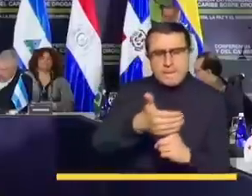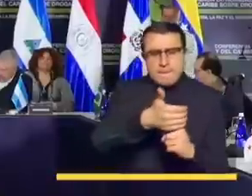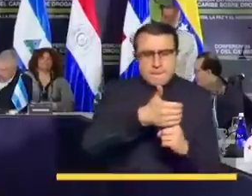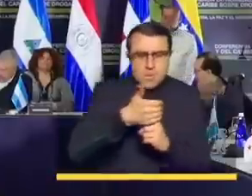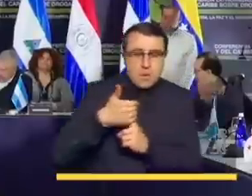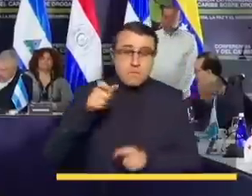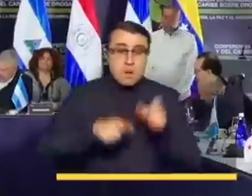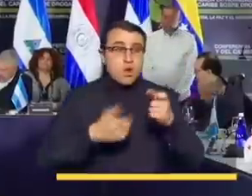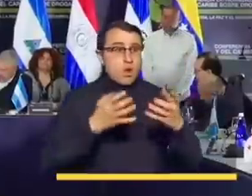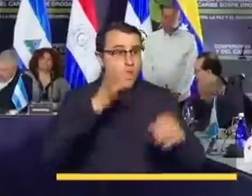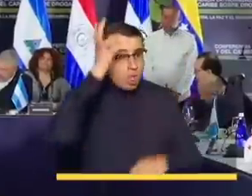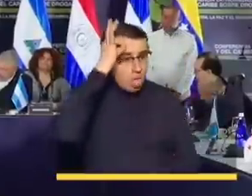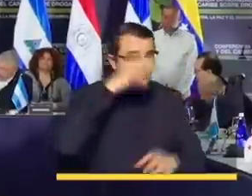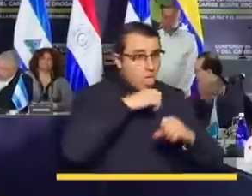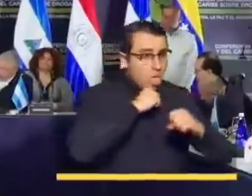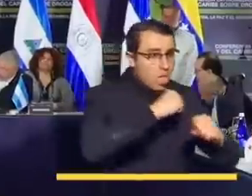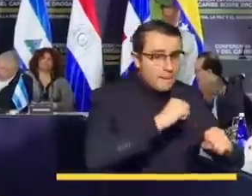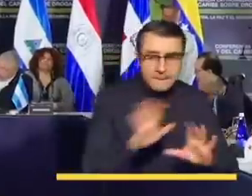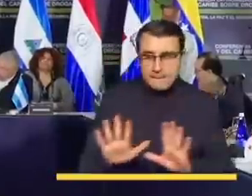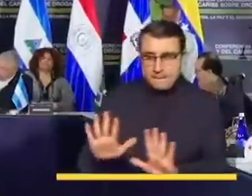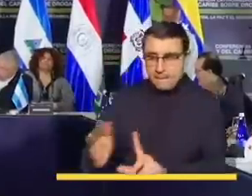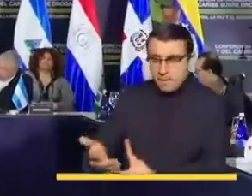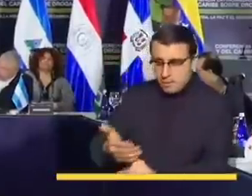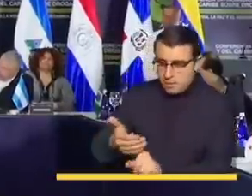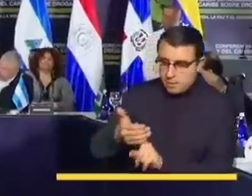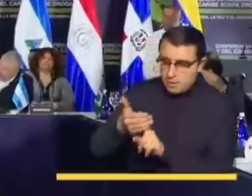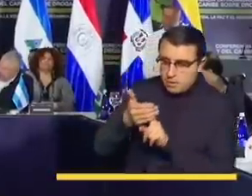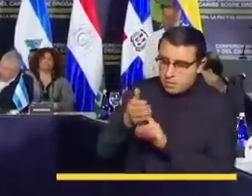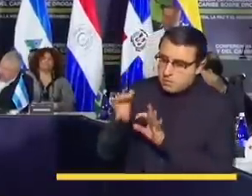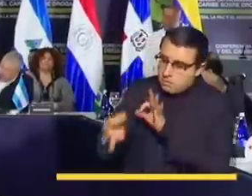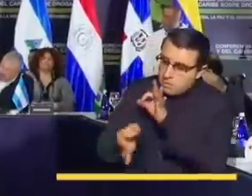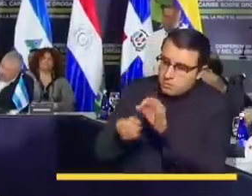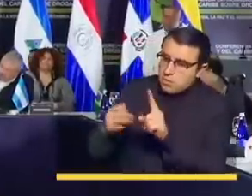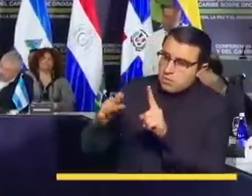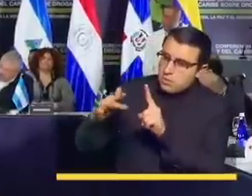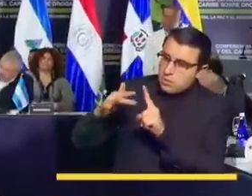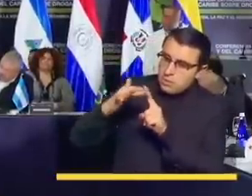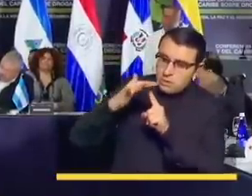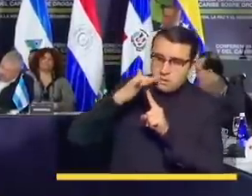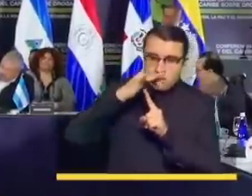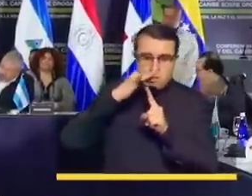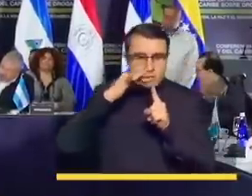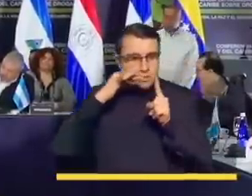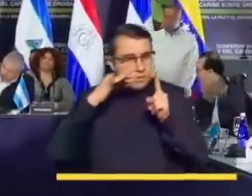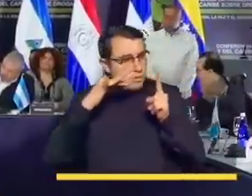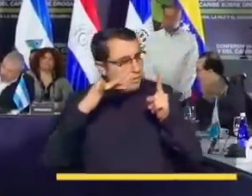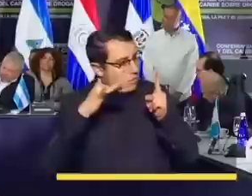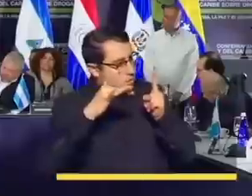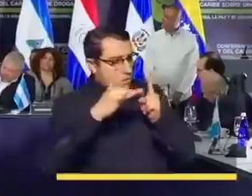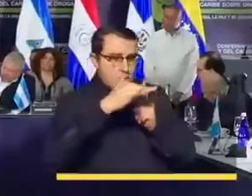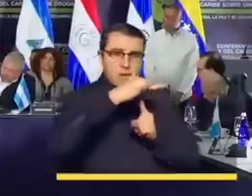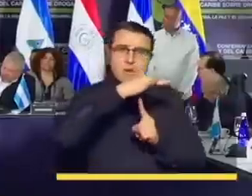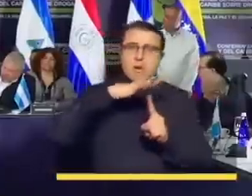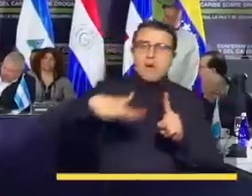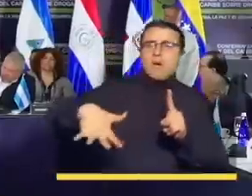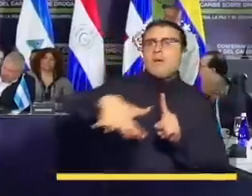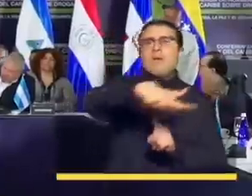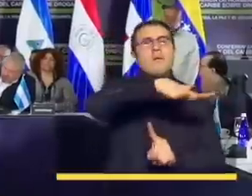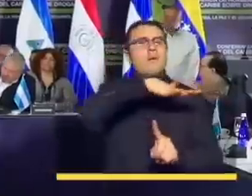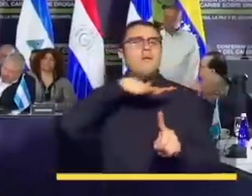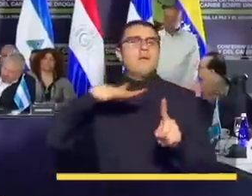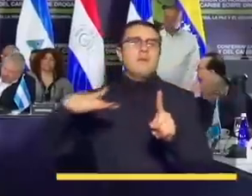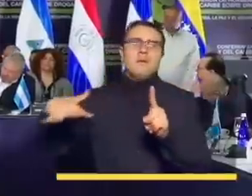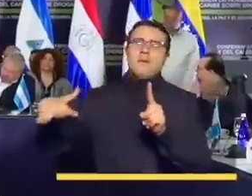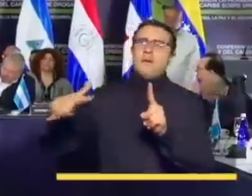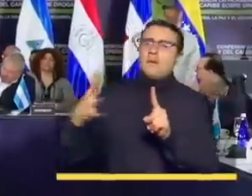consumidores. Tenemos que construir unos entornos alrededor de los consumidores que no son